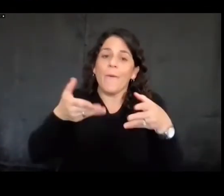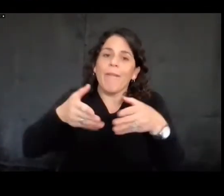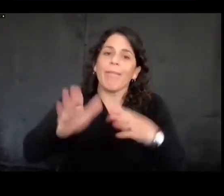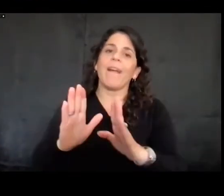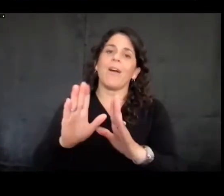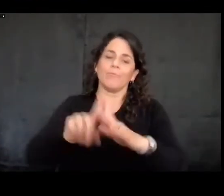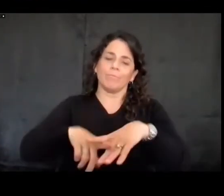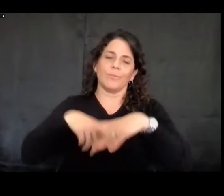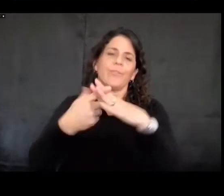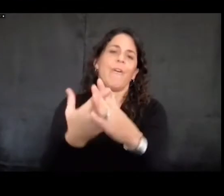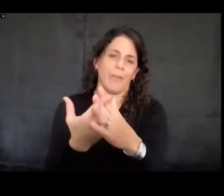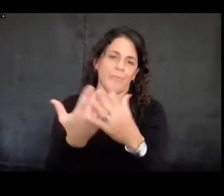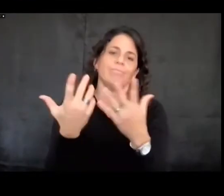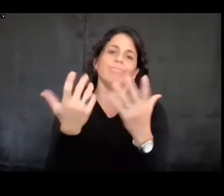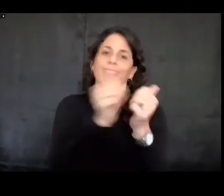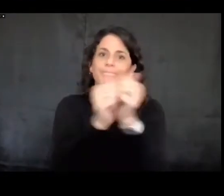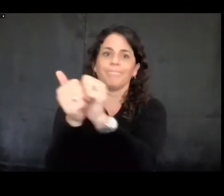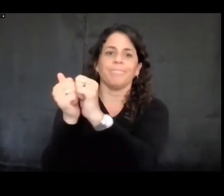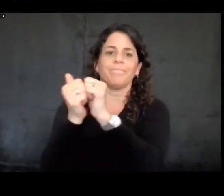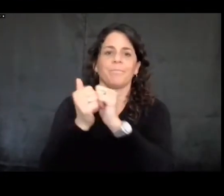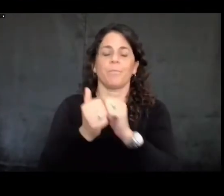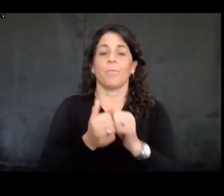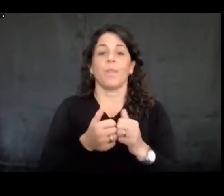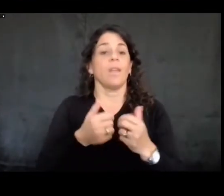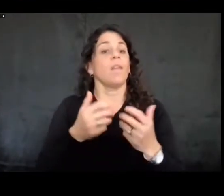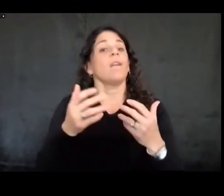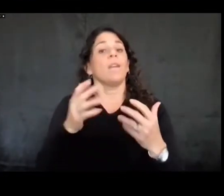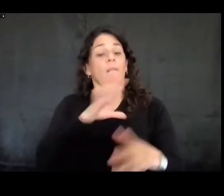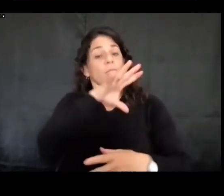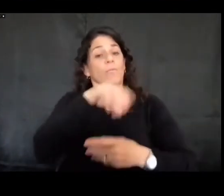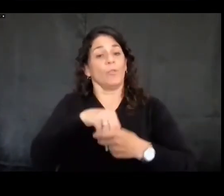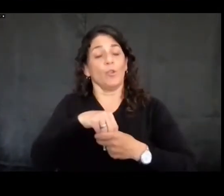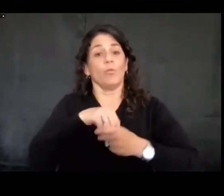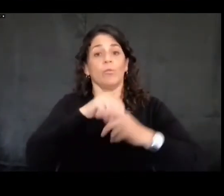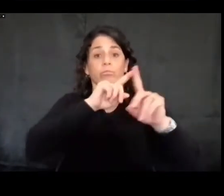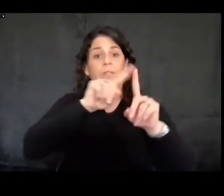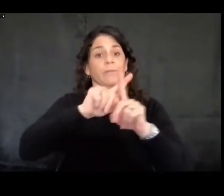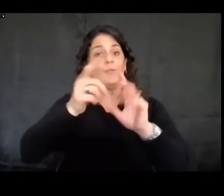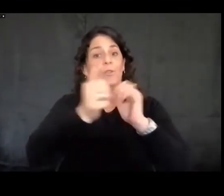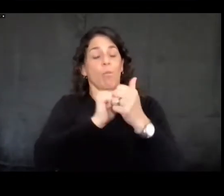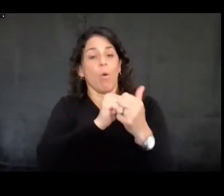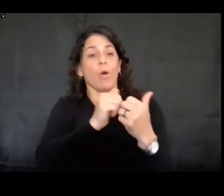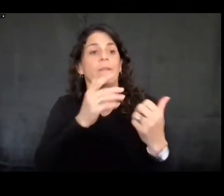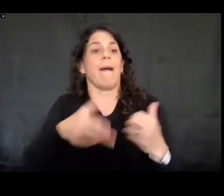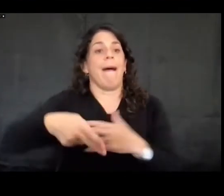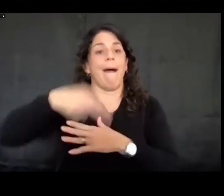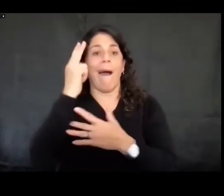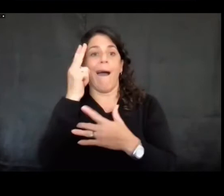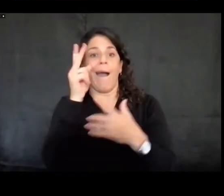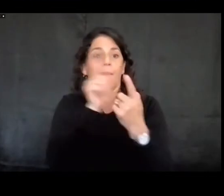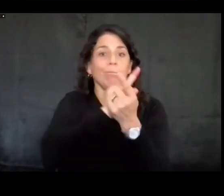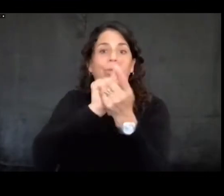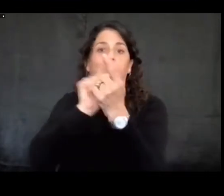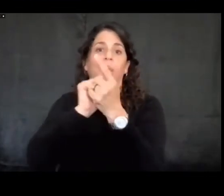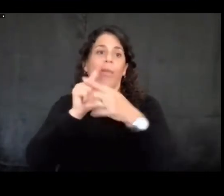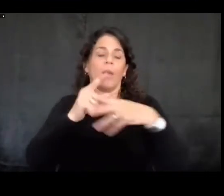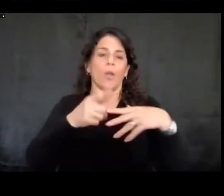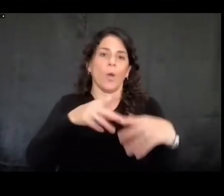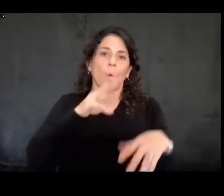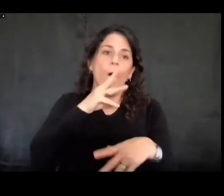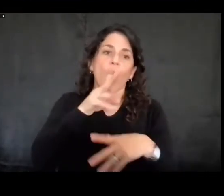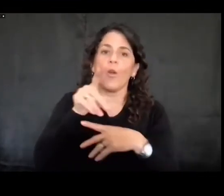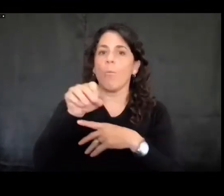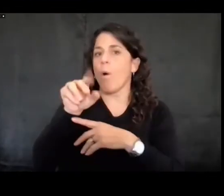están ocurriendo ahora dado el contacto entre los equipos y los contrarios waterpolo y